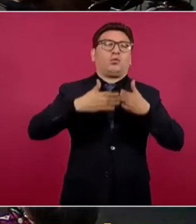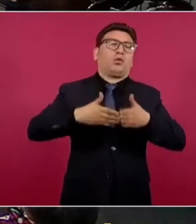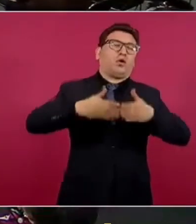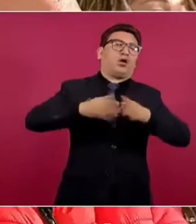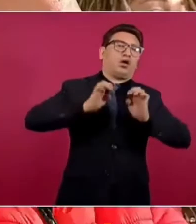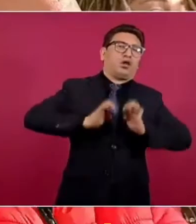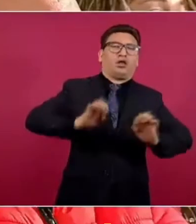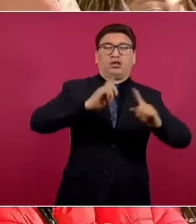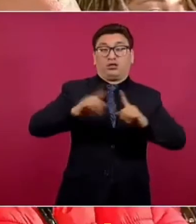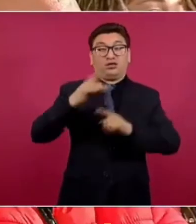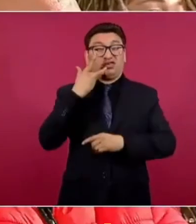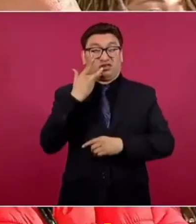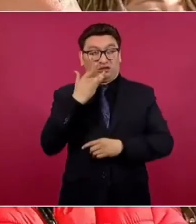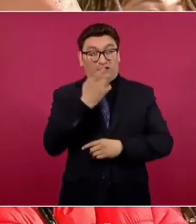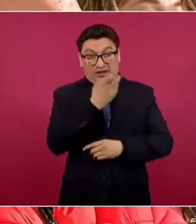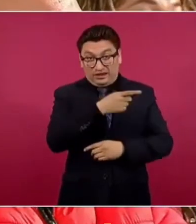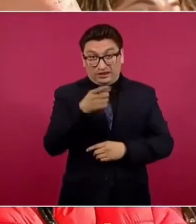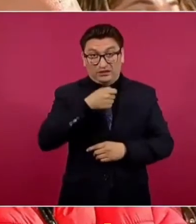esos